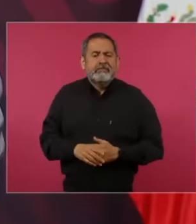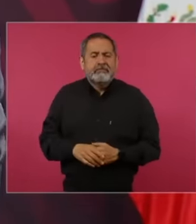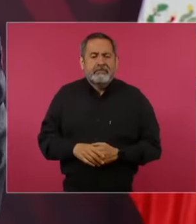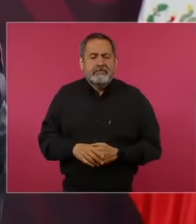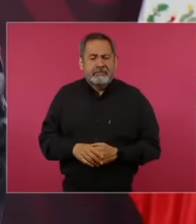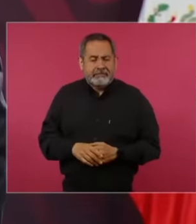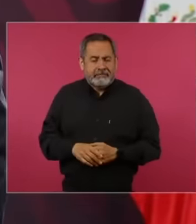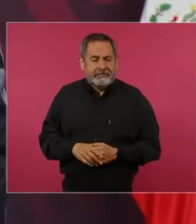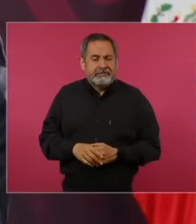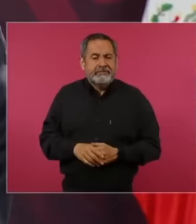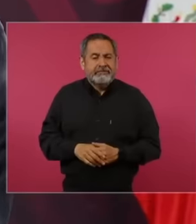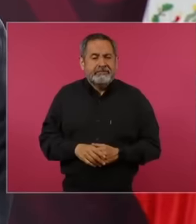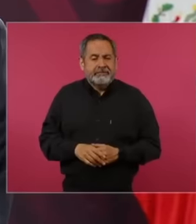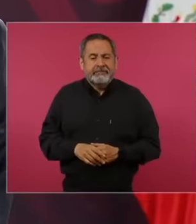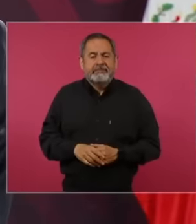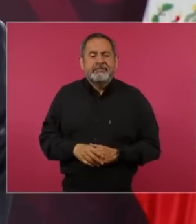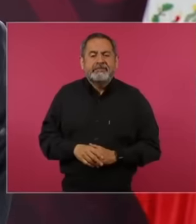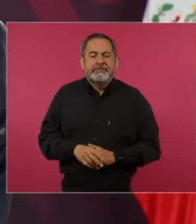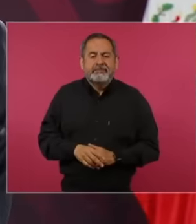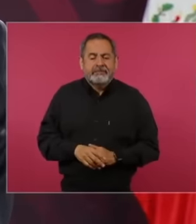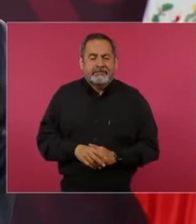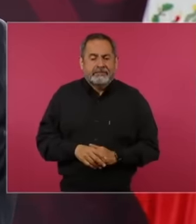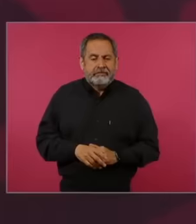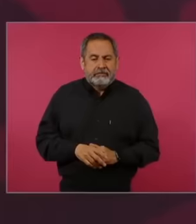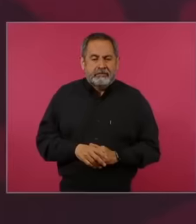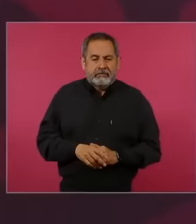que va a ser